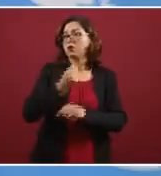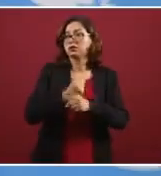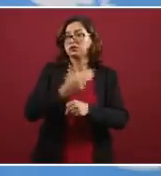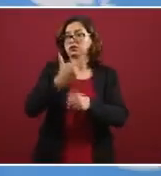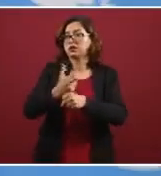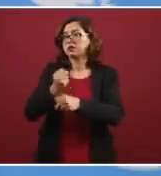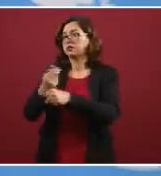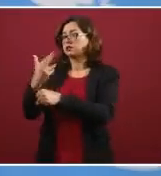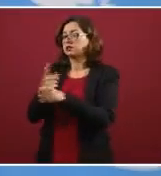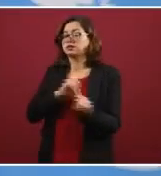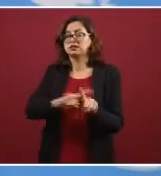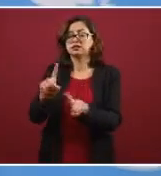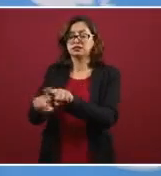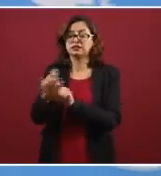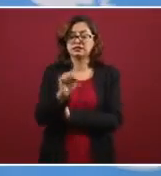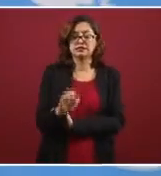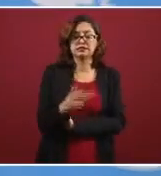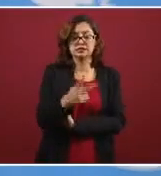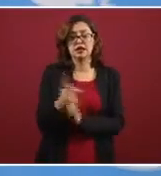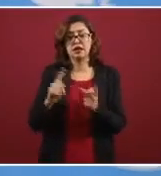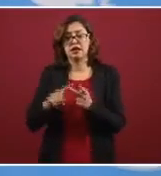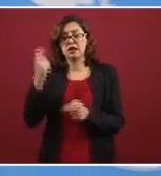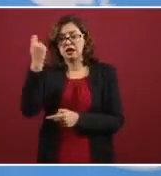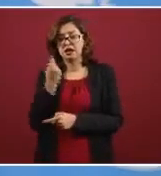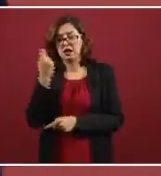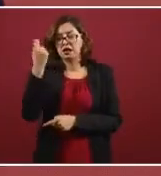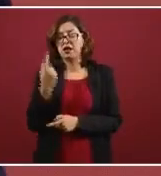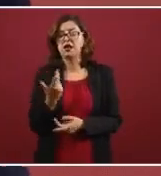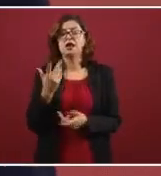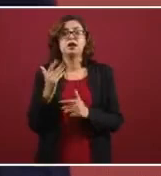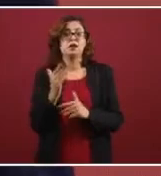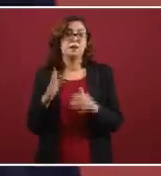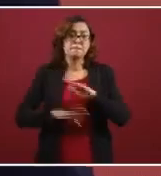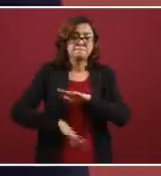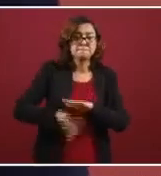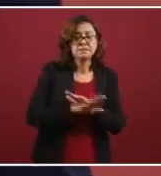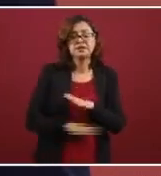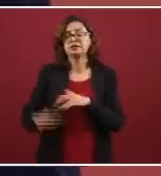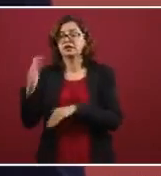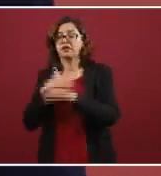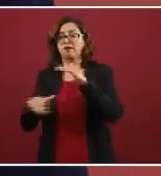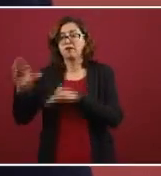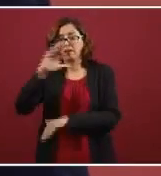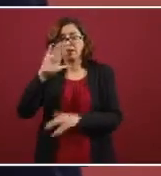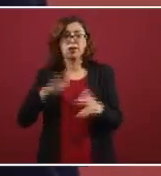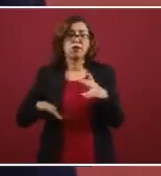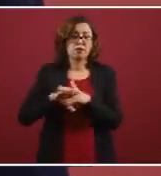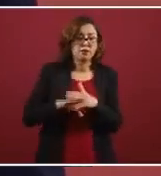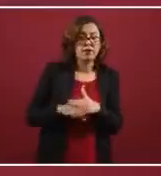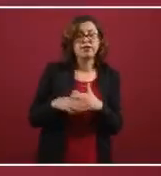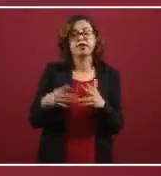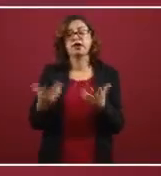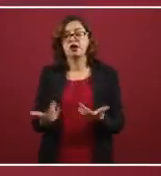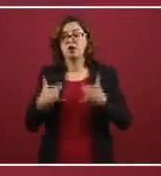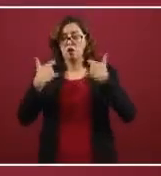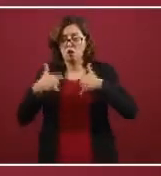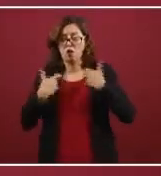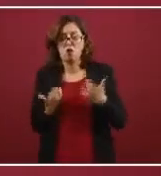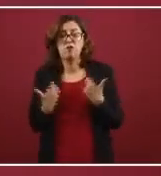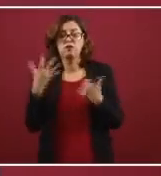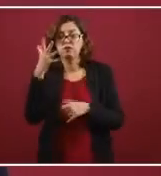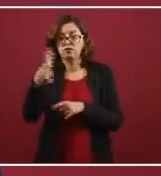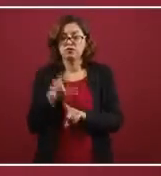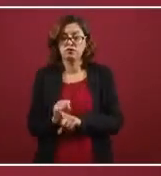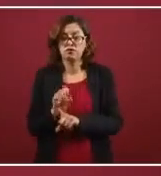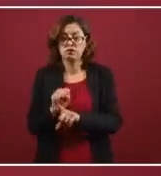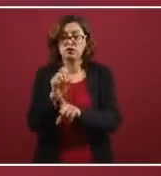la de Educación, en las becas a Educación Básica, a Educación Superior, en la Educación Media, Jóvenes Construyendo Futuro,